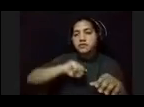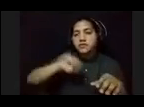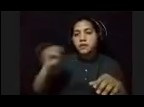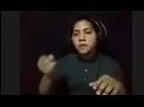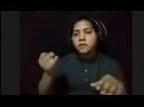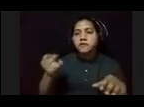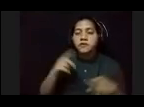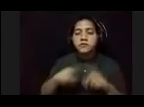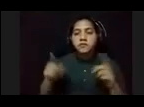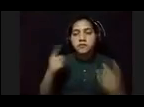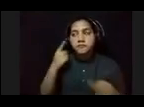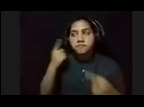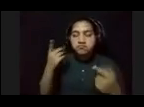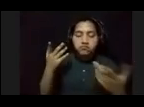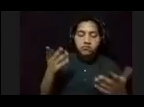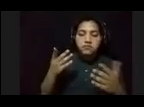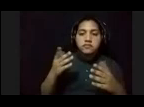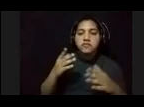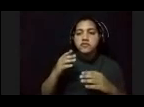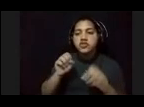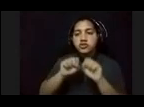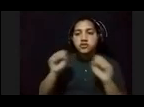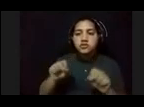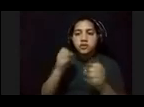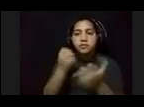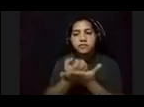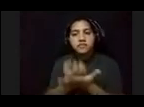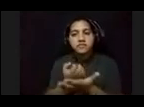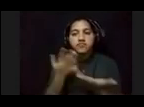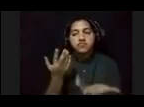interpretan los efectos del sistema económico como una de las causas.